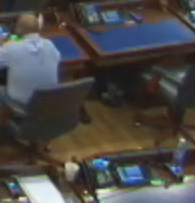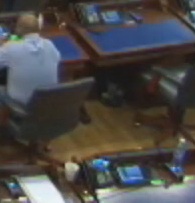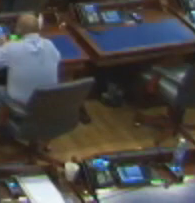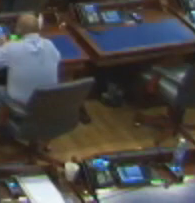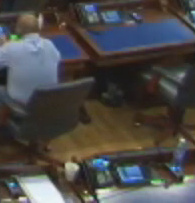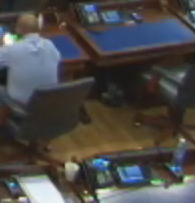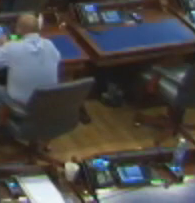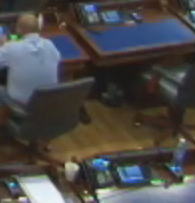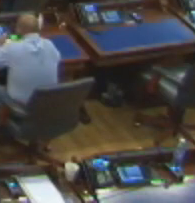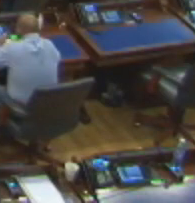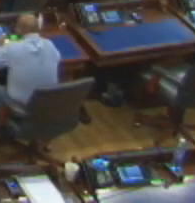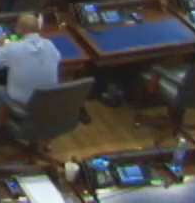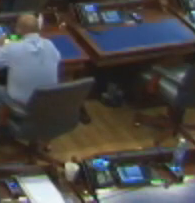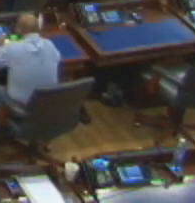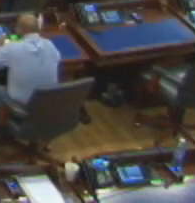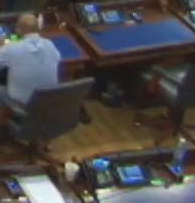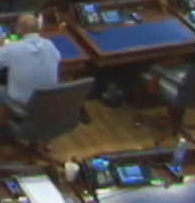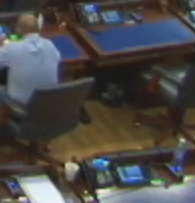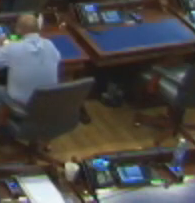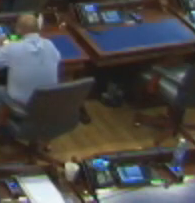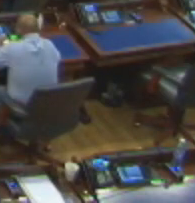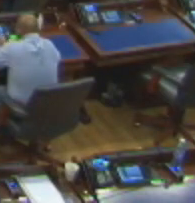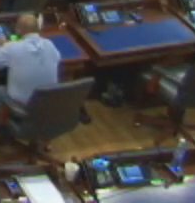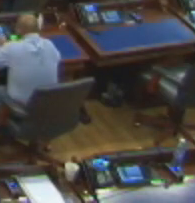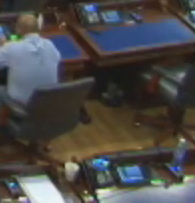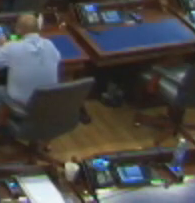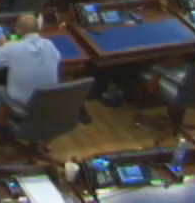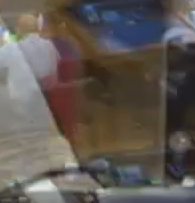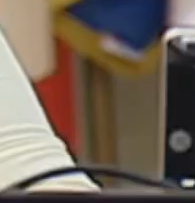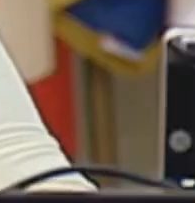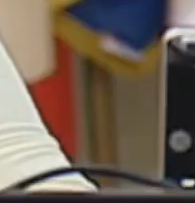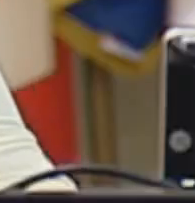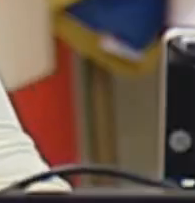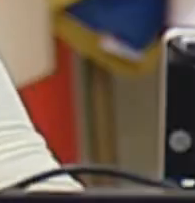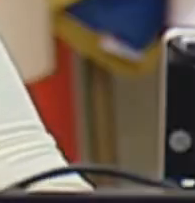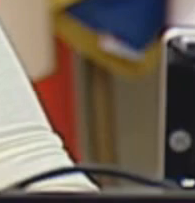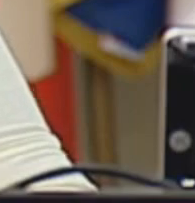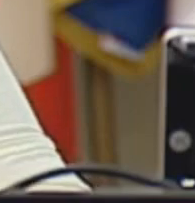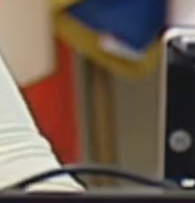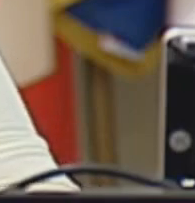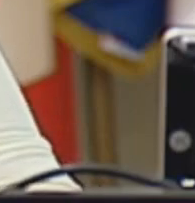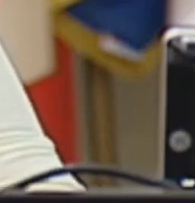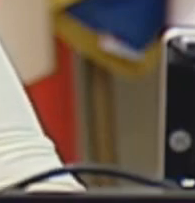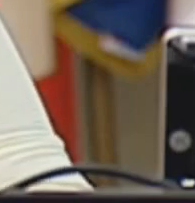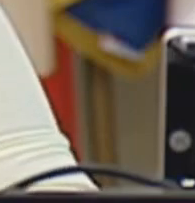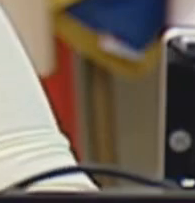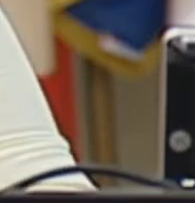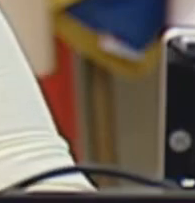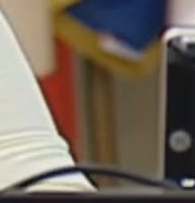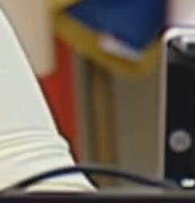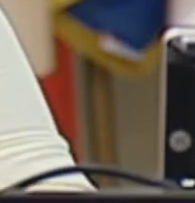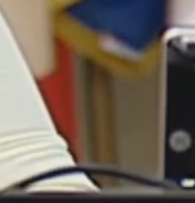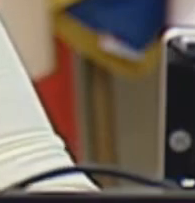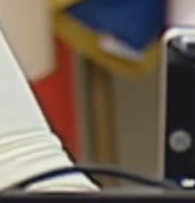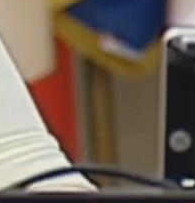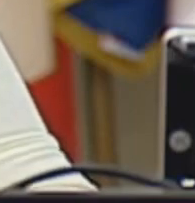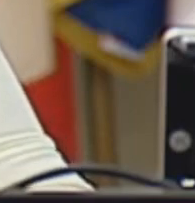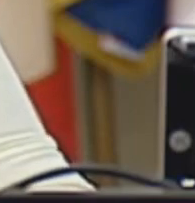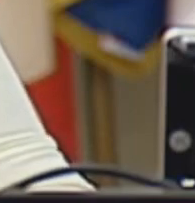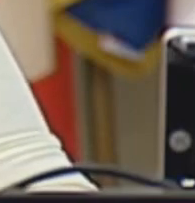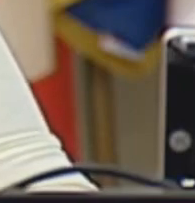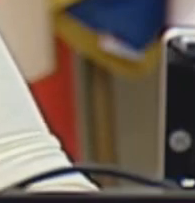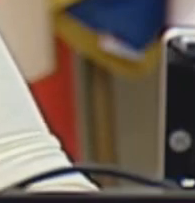Colegas diputados, diputadas, como solo hay 5 minutos, quiero iniciar diciendo que esta tarde ha habido una violación al